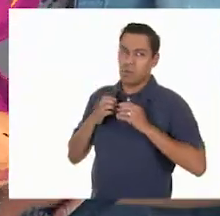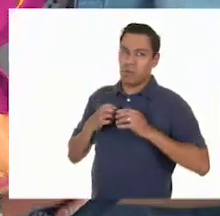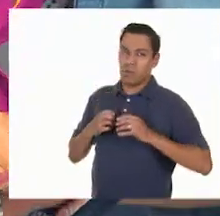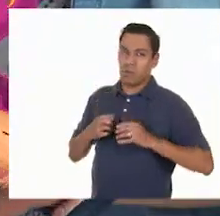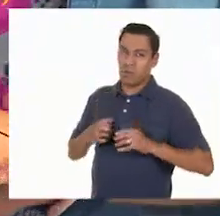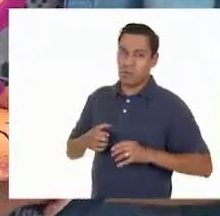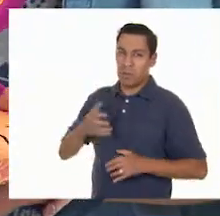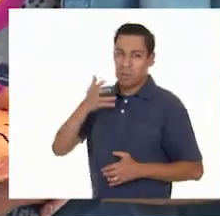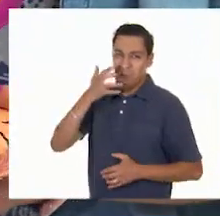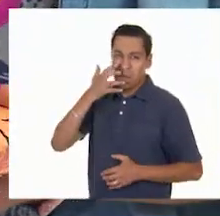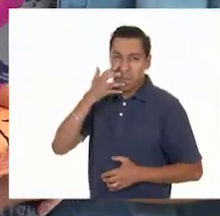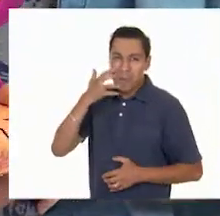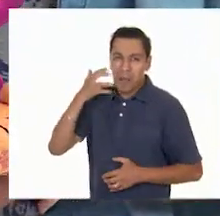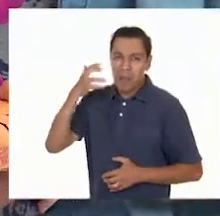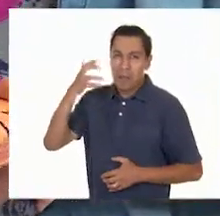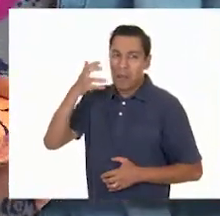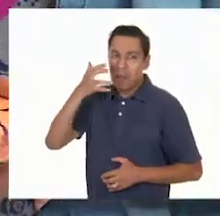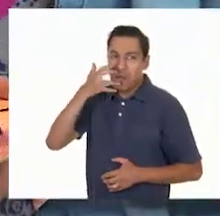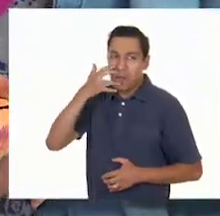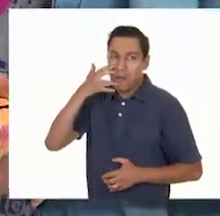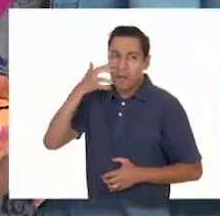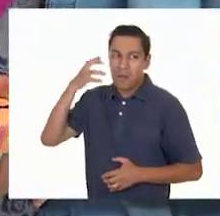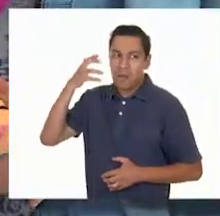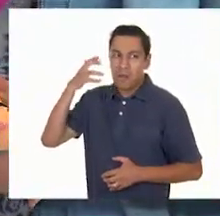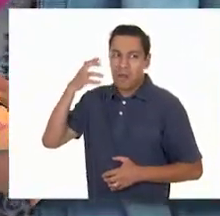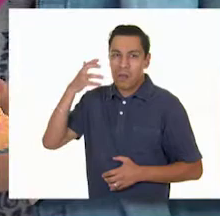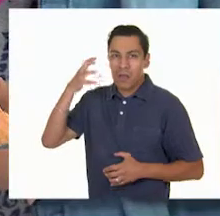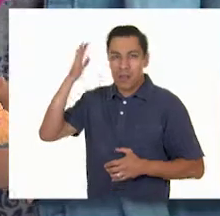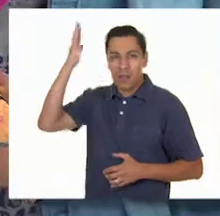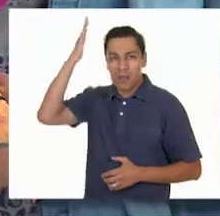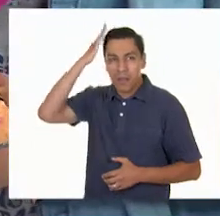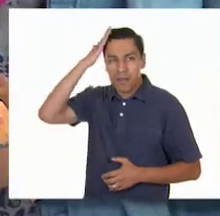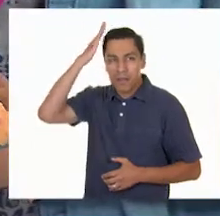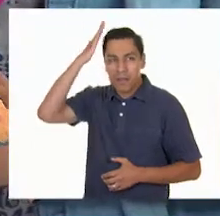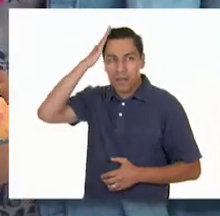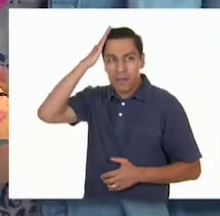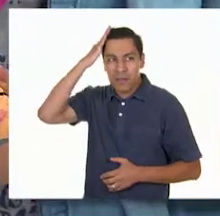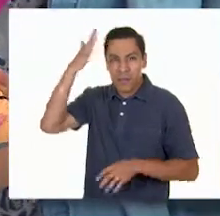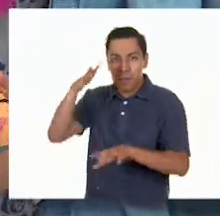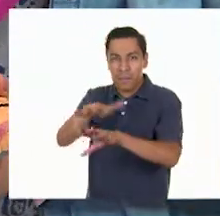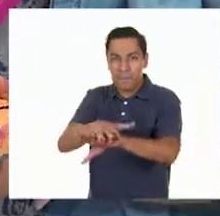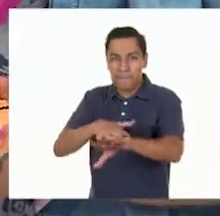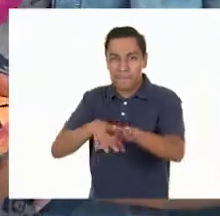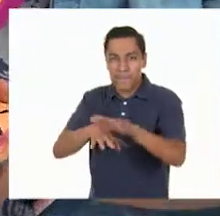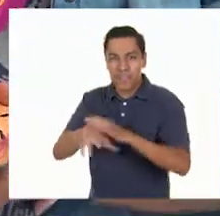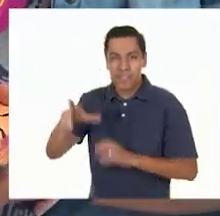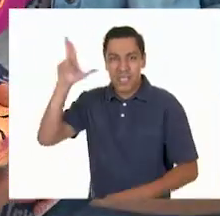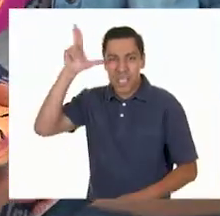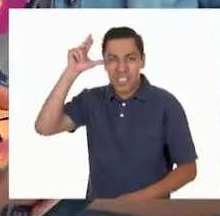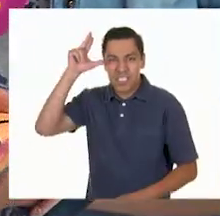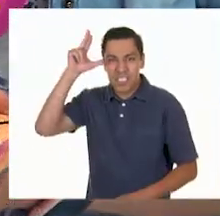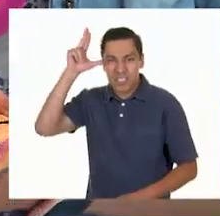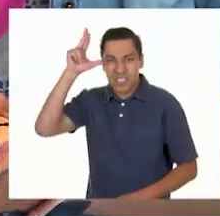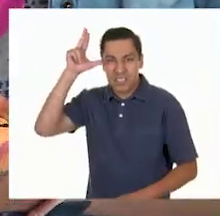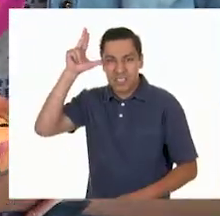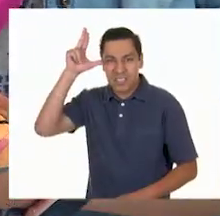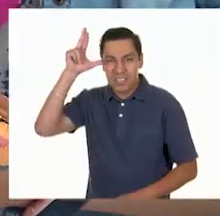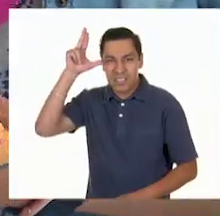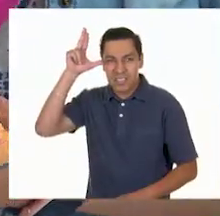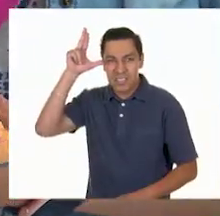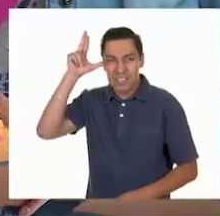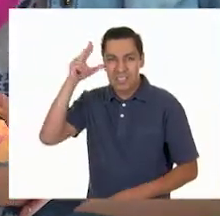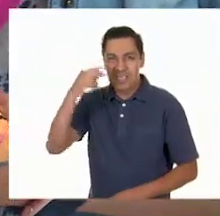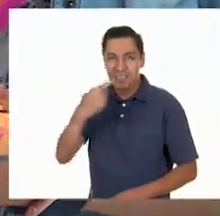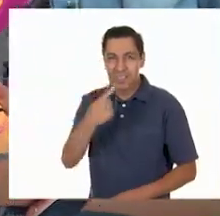gato y tiene cabeza y patas de conejo y miren